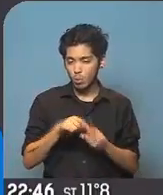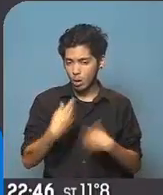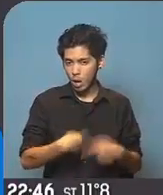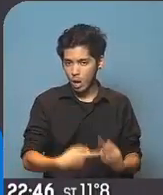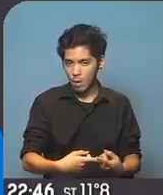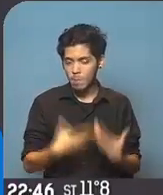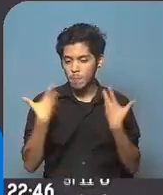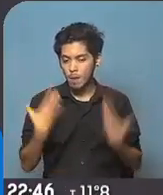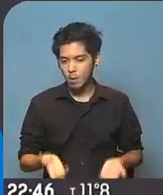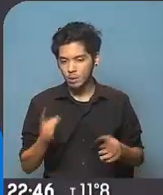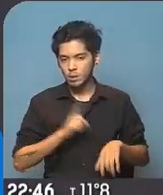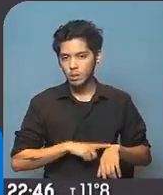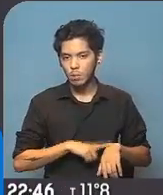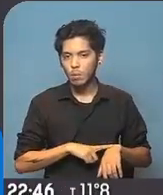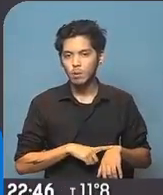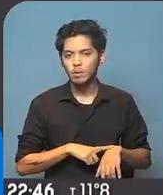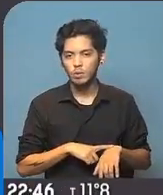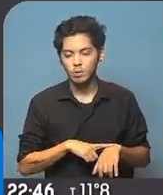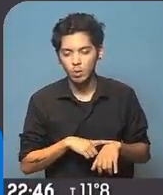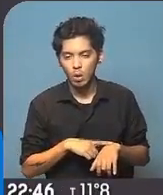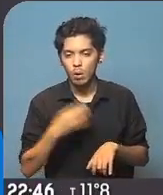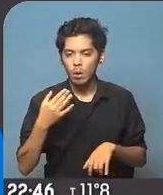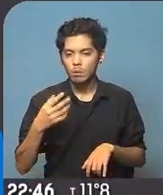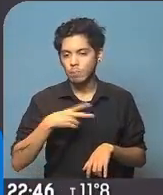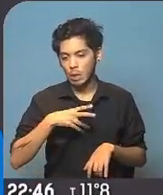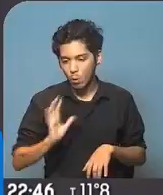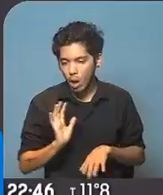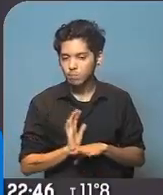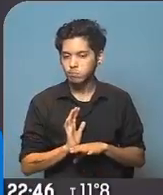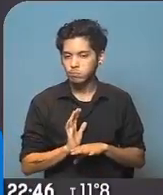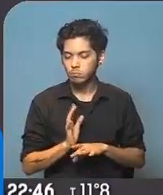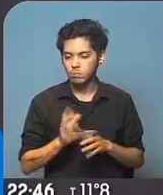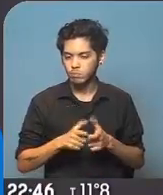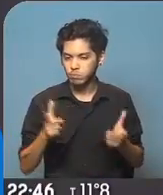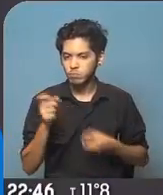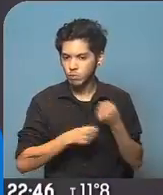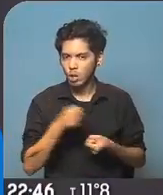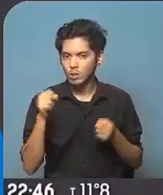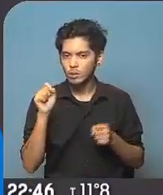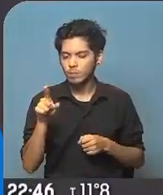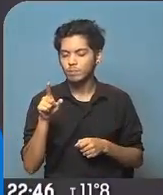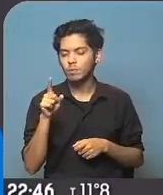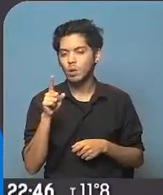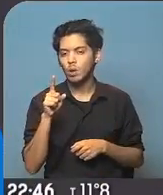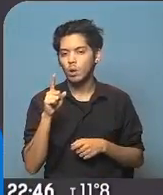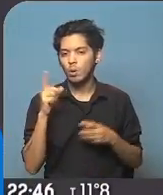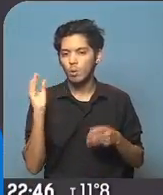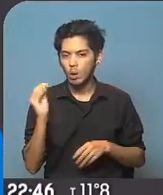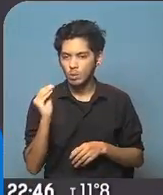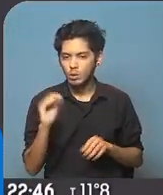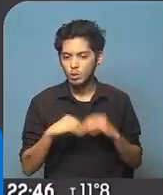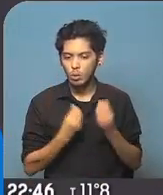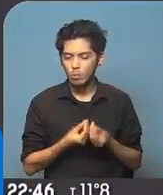este momento, bueno, un momento muy particular, un momento en el cual crece la violencia en Brasil, ya el promedio de